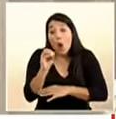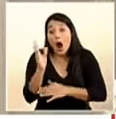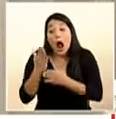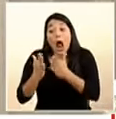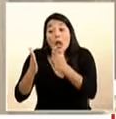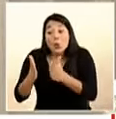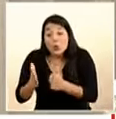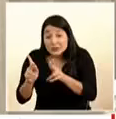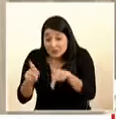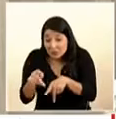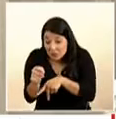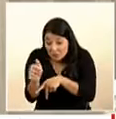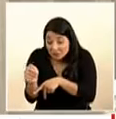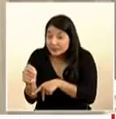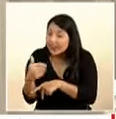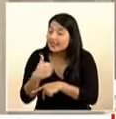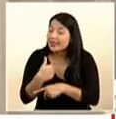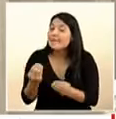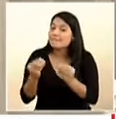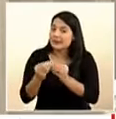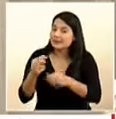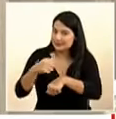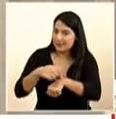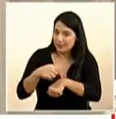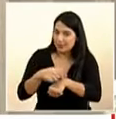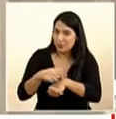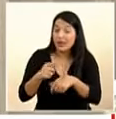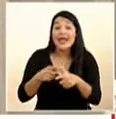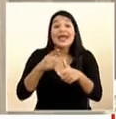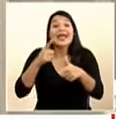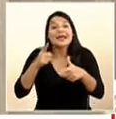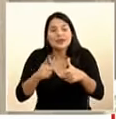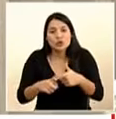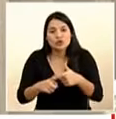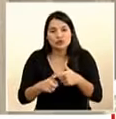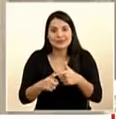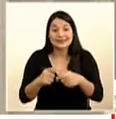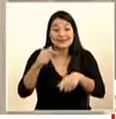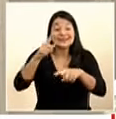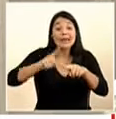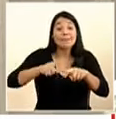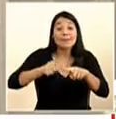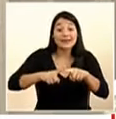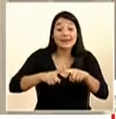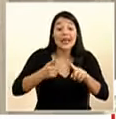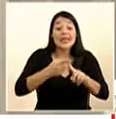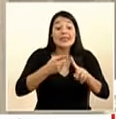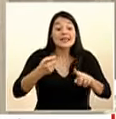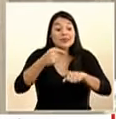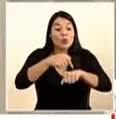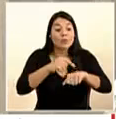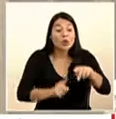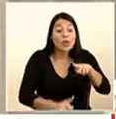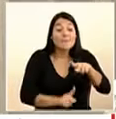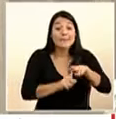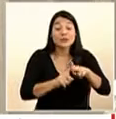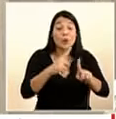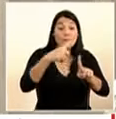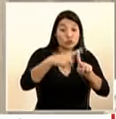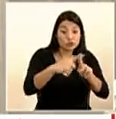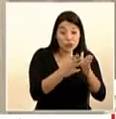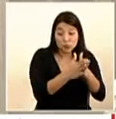eso va a depender la tasa de recuperados va a depender del tiempo que ha transcurrido de que hemos diagnosticado a la mayoría